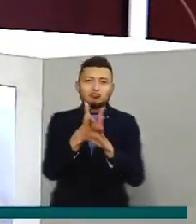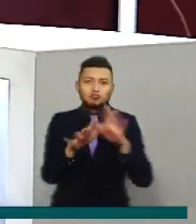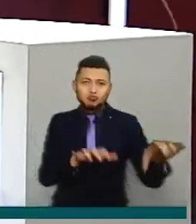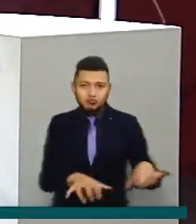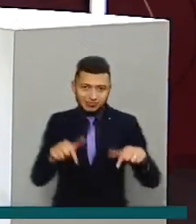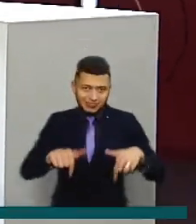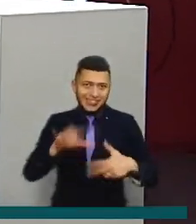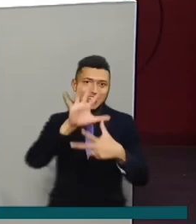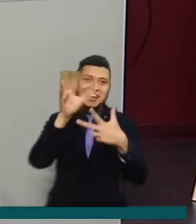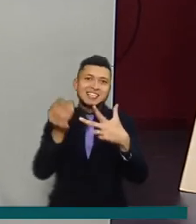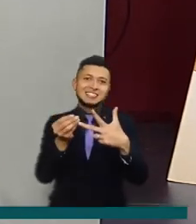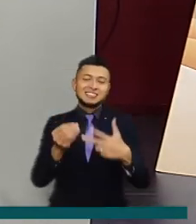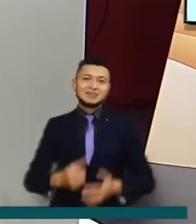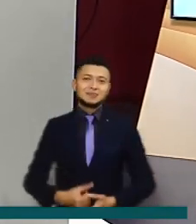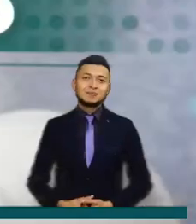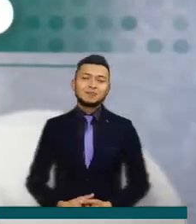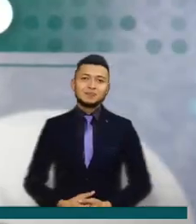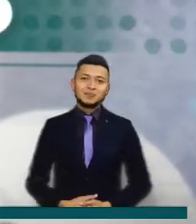historias aquí en Enlace 13.